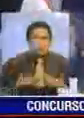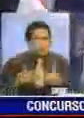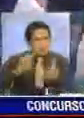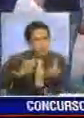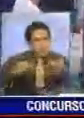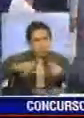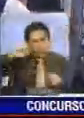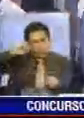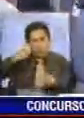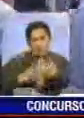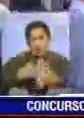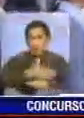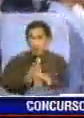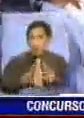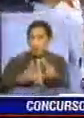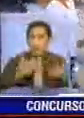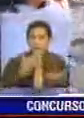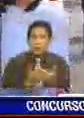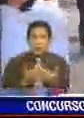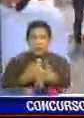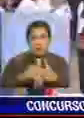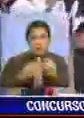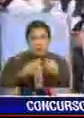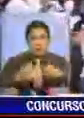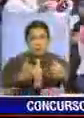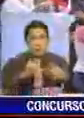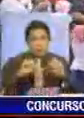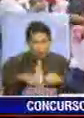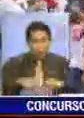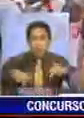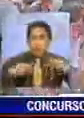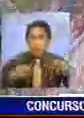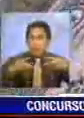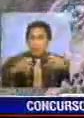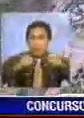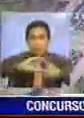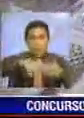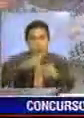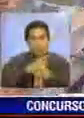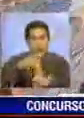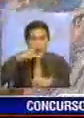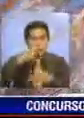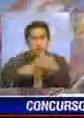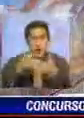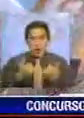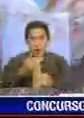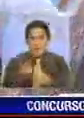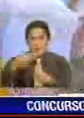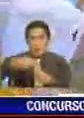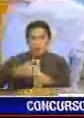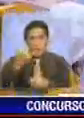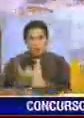recordar ese tiempo que, gracias a Dios, yo sí tuve la oportunidad de vivirlo. Y ojalá estos niños que están participando